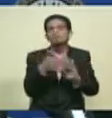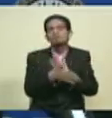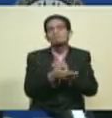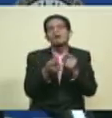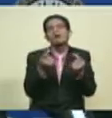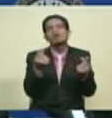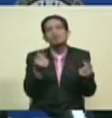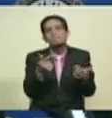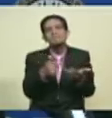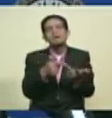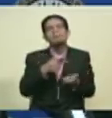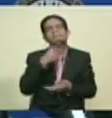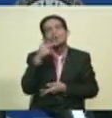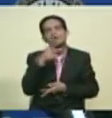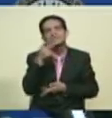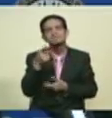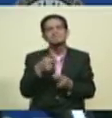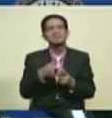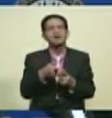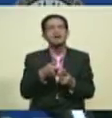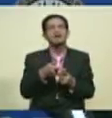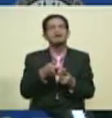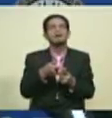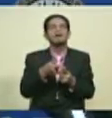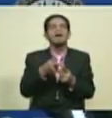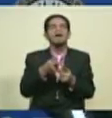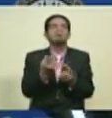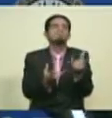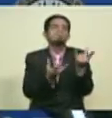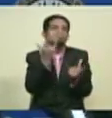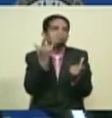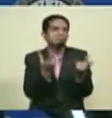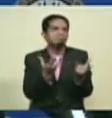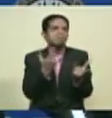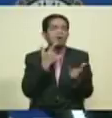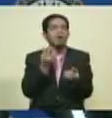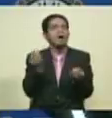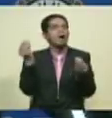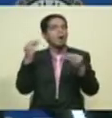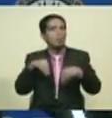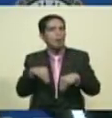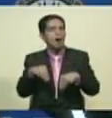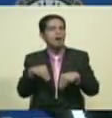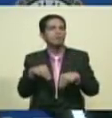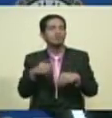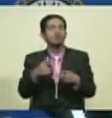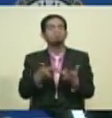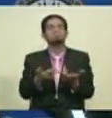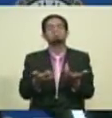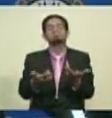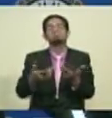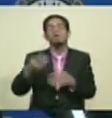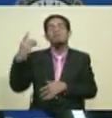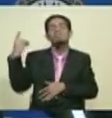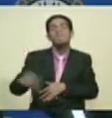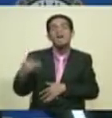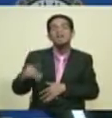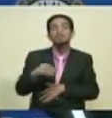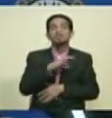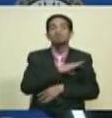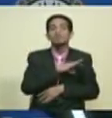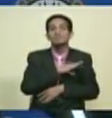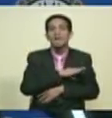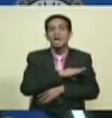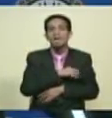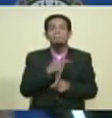la política, al medio ambiente, a la articulación entre los gobiernos, a los derechos sociales, civiles, pero siempre hay un